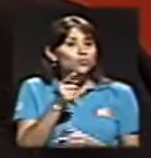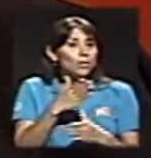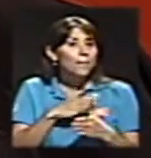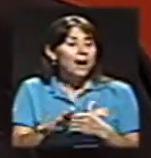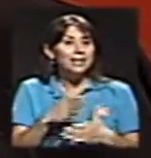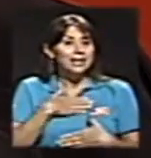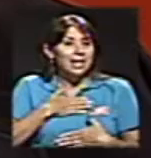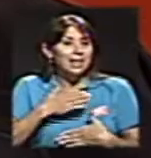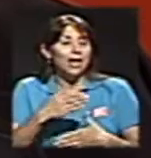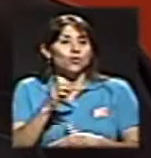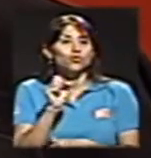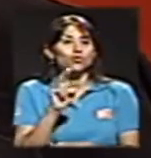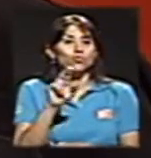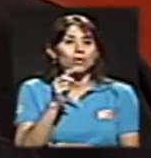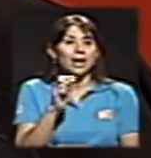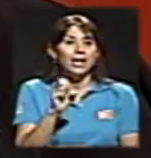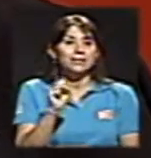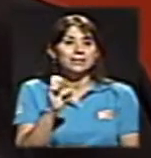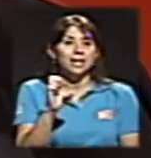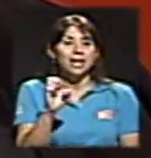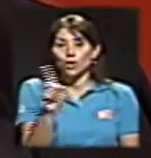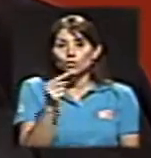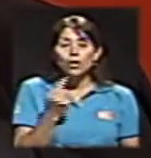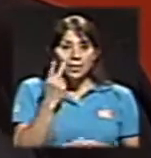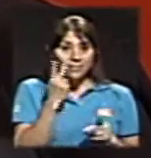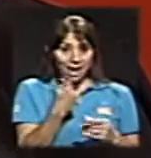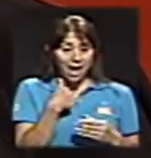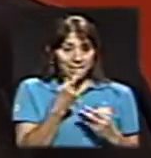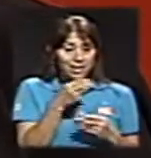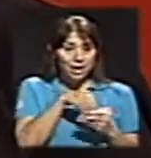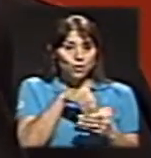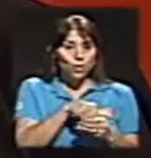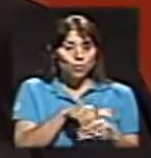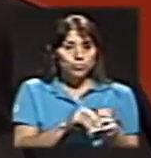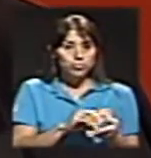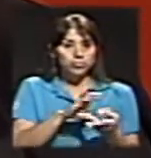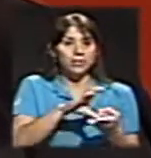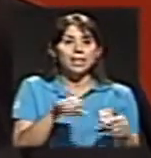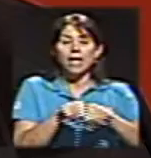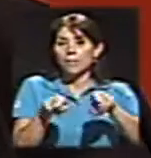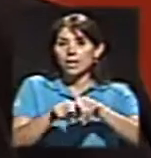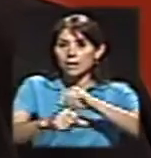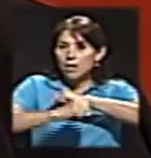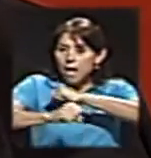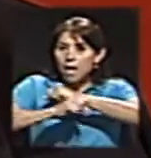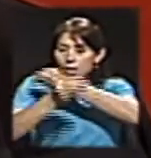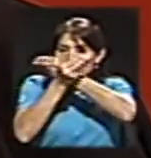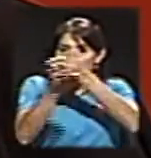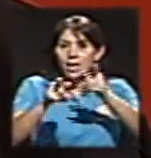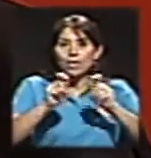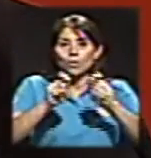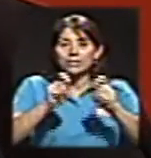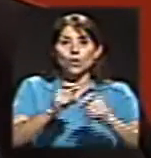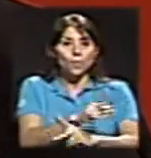solo reforzar el componente de solvencia, sino sobre todo lanzar campañas de educación, protección al consumidor de seguros,